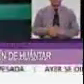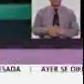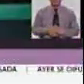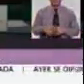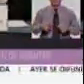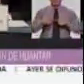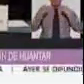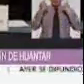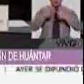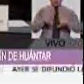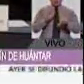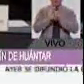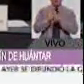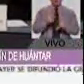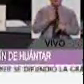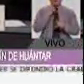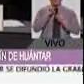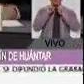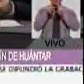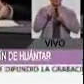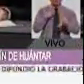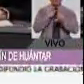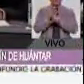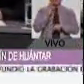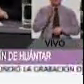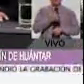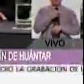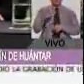Desde el punto de vista legal, la pregunta es si es legal.